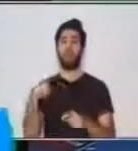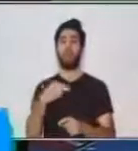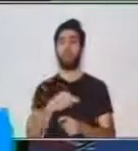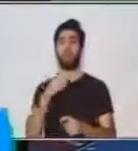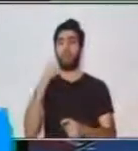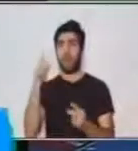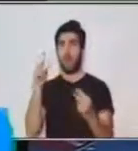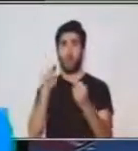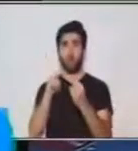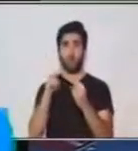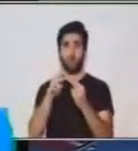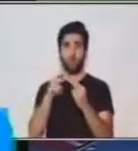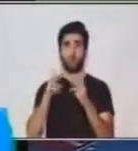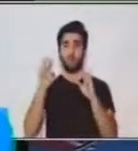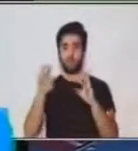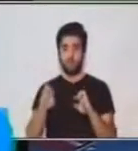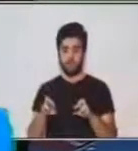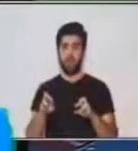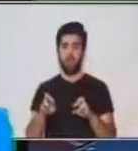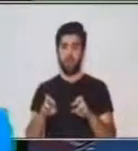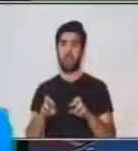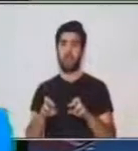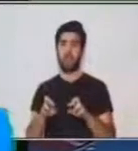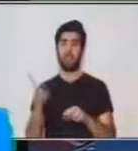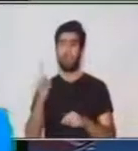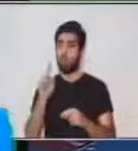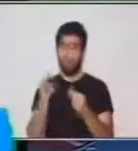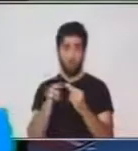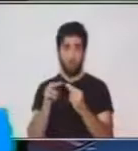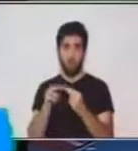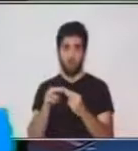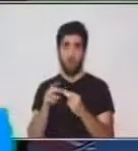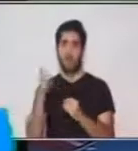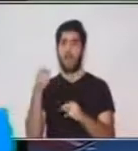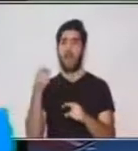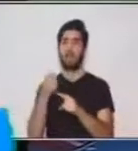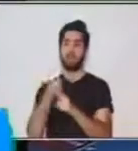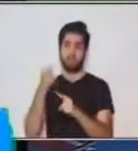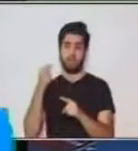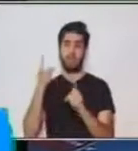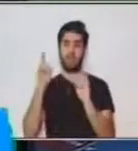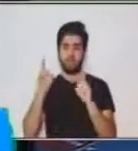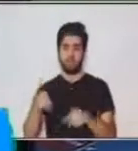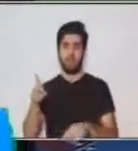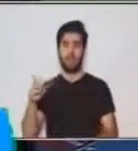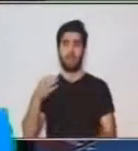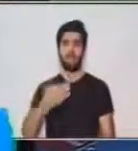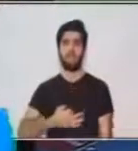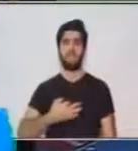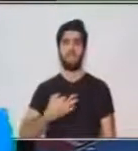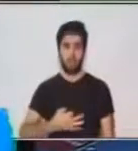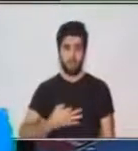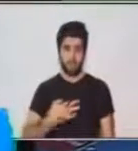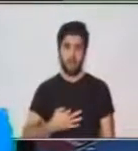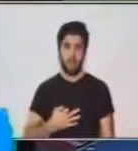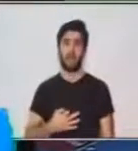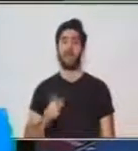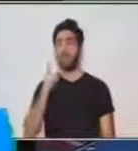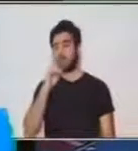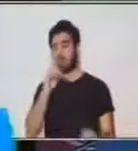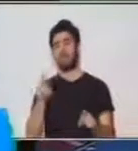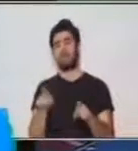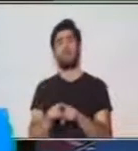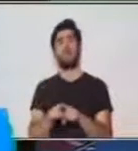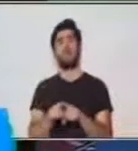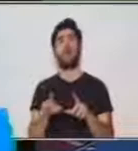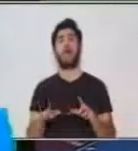y no somos muy cercanas, nuestro registro tiene que ser formal. También dice que